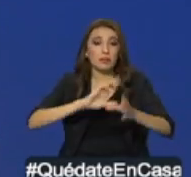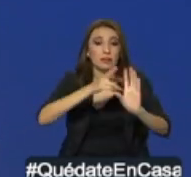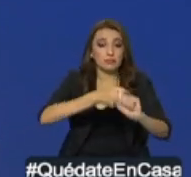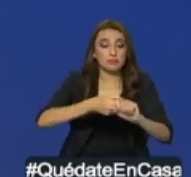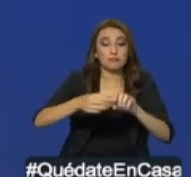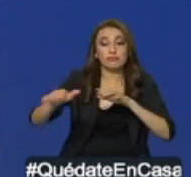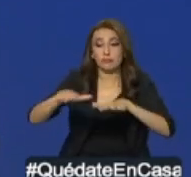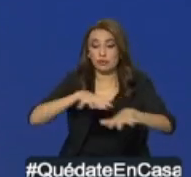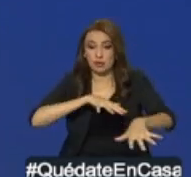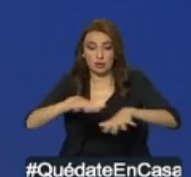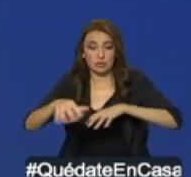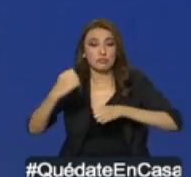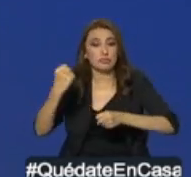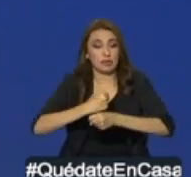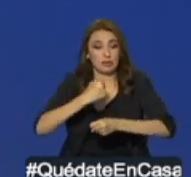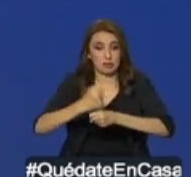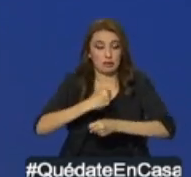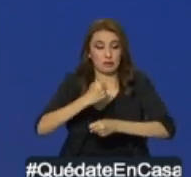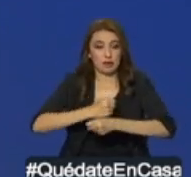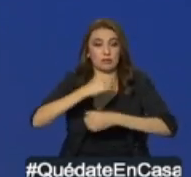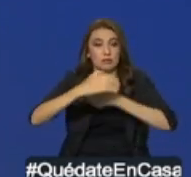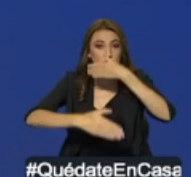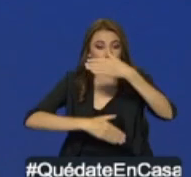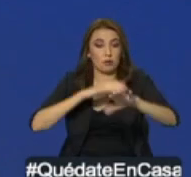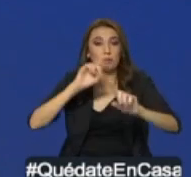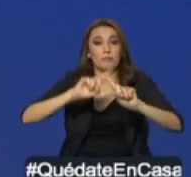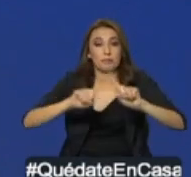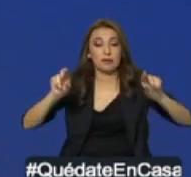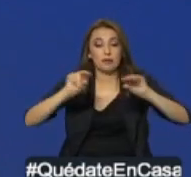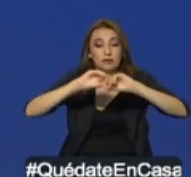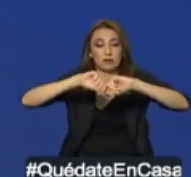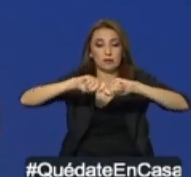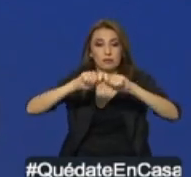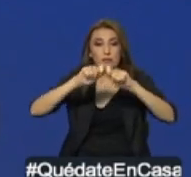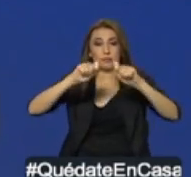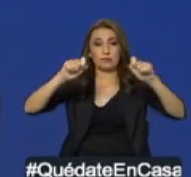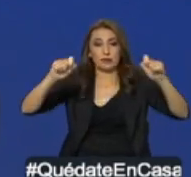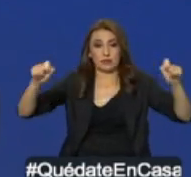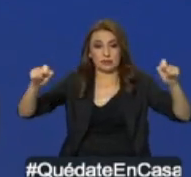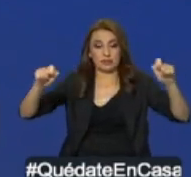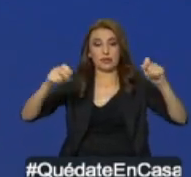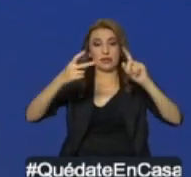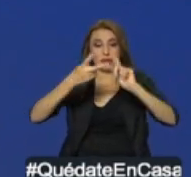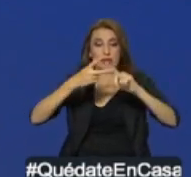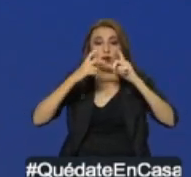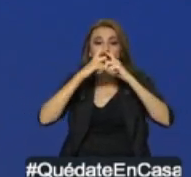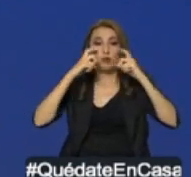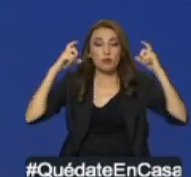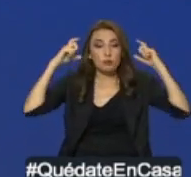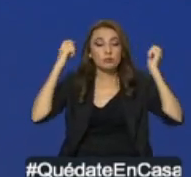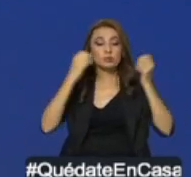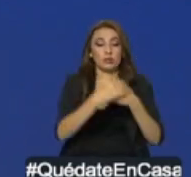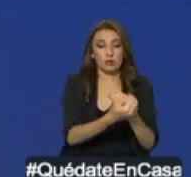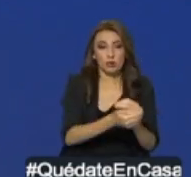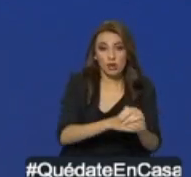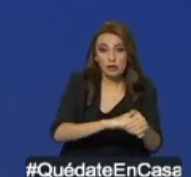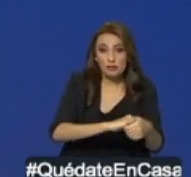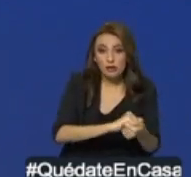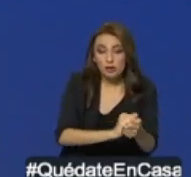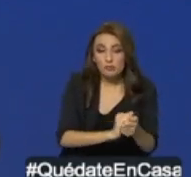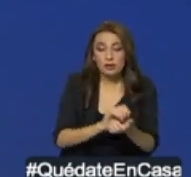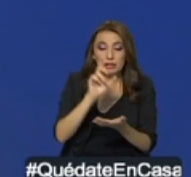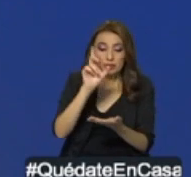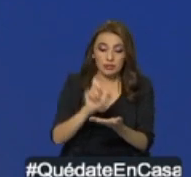su actividad laboral guardando las medidas de distanciamiento social el uso de la mascarilla el lavado de manos y